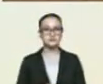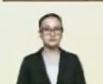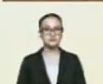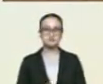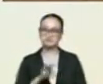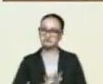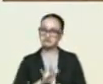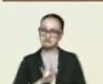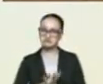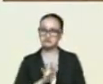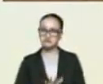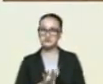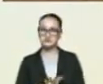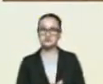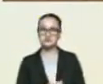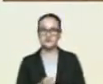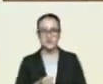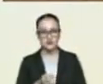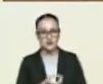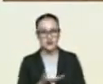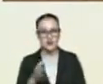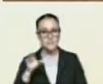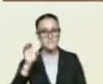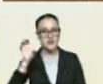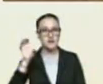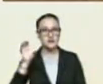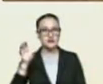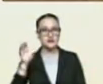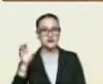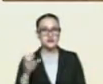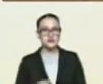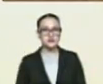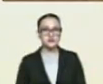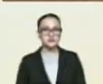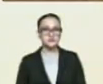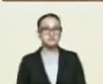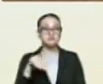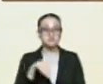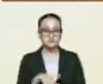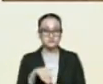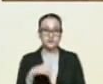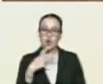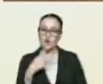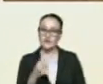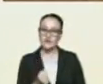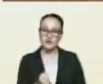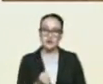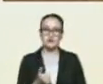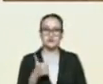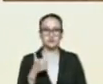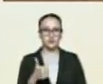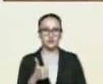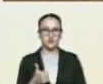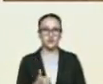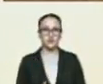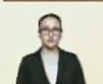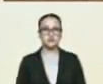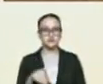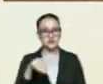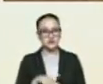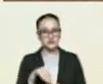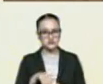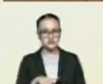la tranquilidad que le ha dado nuestra patria, garantizando nuevamente elecciones confiables, transparentes. Elecciones